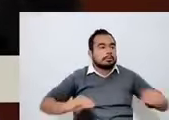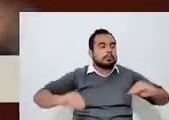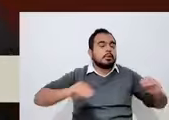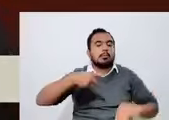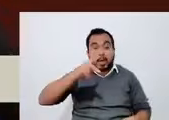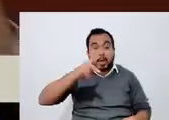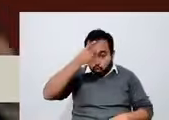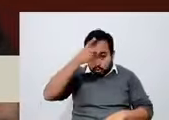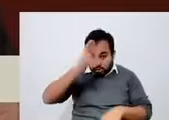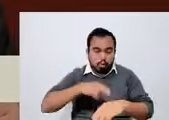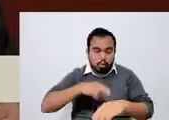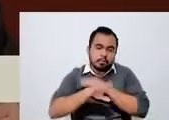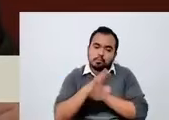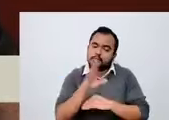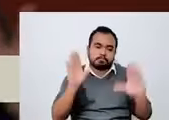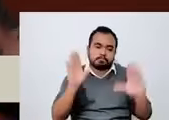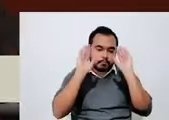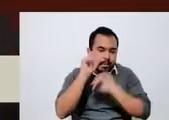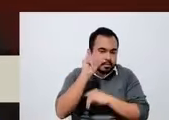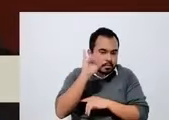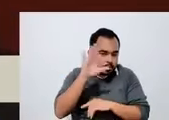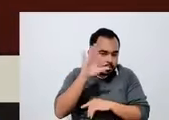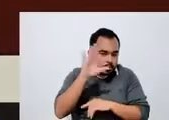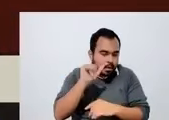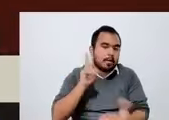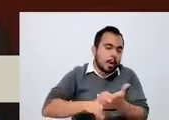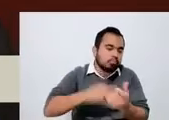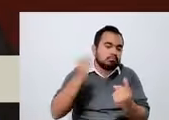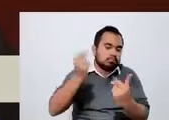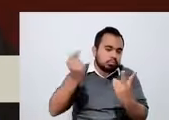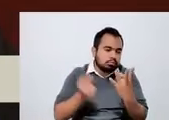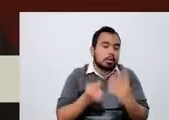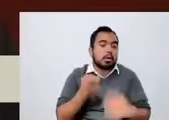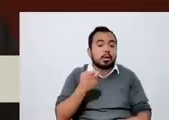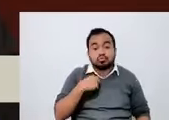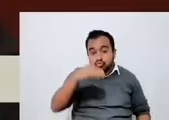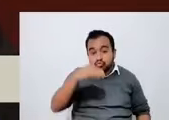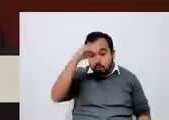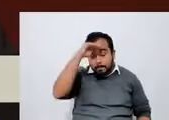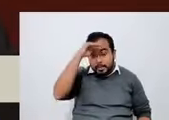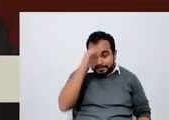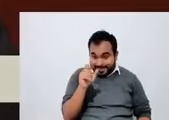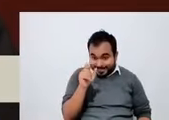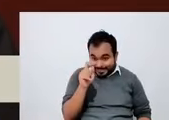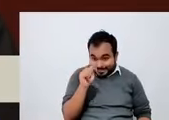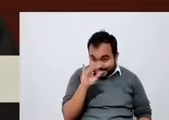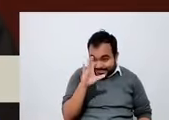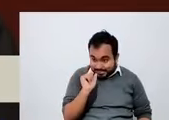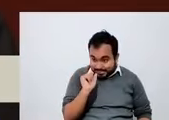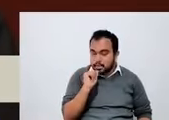empresarial y los valores y los no sé qué y los no sé cuánto. Yo pienso que con la ética, como con la religión,